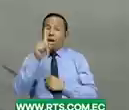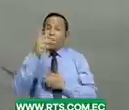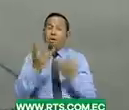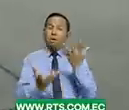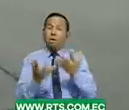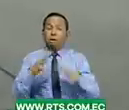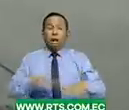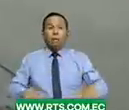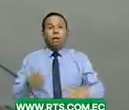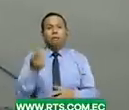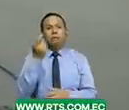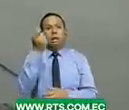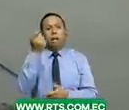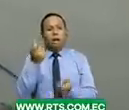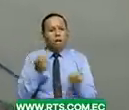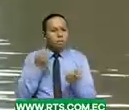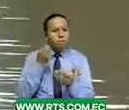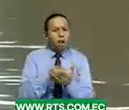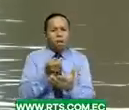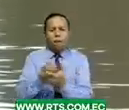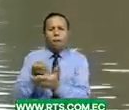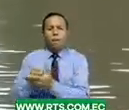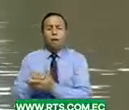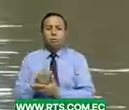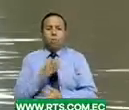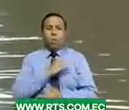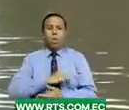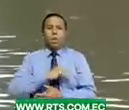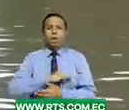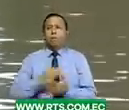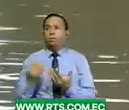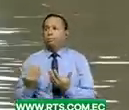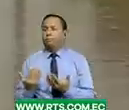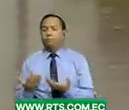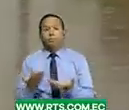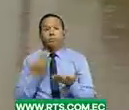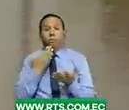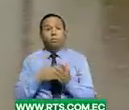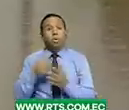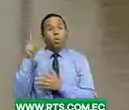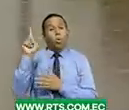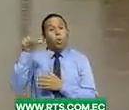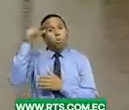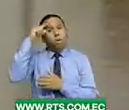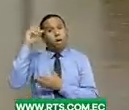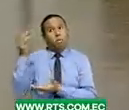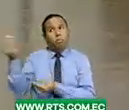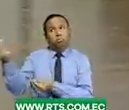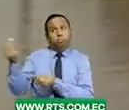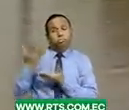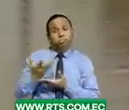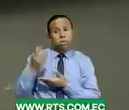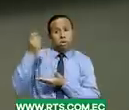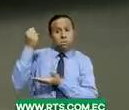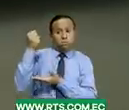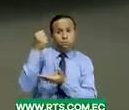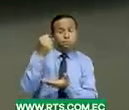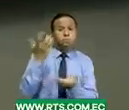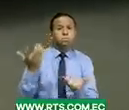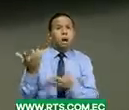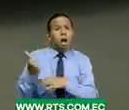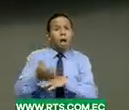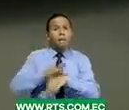existen los recursos económicos suficientes en los GATS. Siempre a la espera de la asignación del gobierno central, hemos tenido atraso